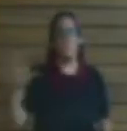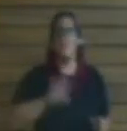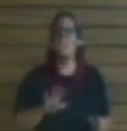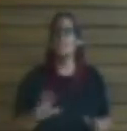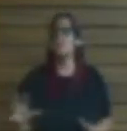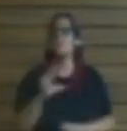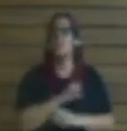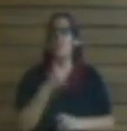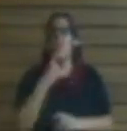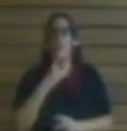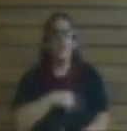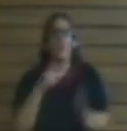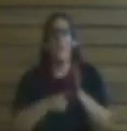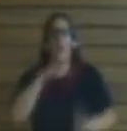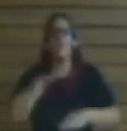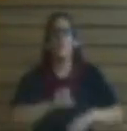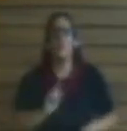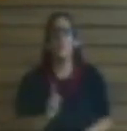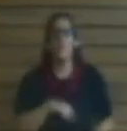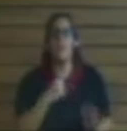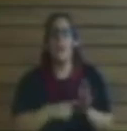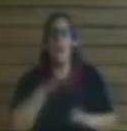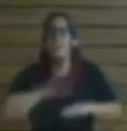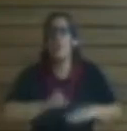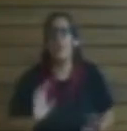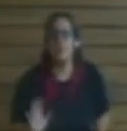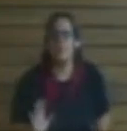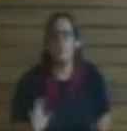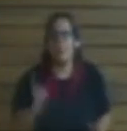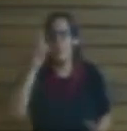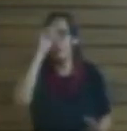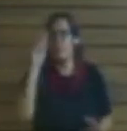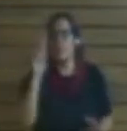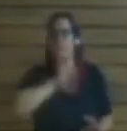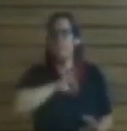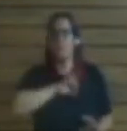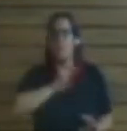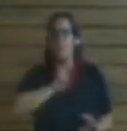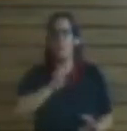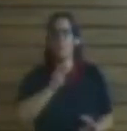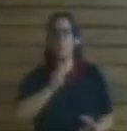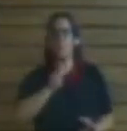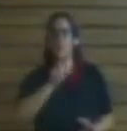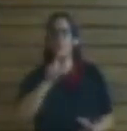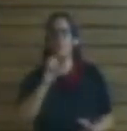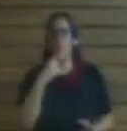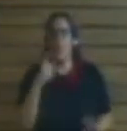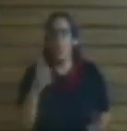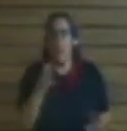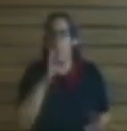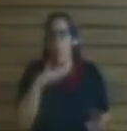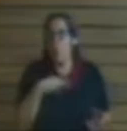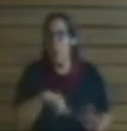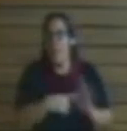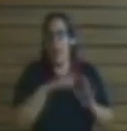diciendo que es ilegal, ilegal. No sé qué dice el señor Urkullu. Igual el señor Urkullu ahora dice que es legal también.